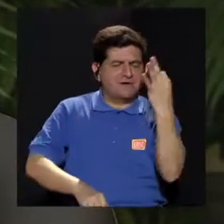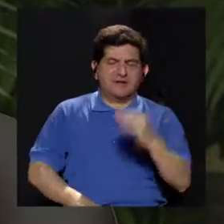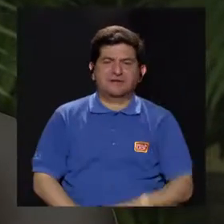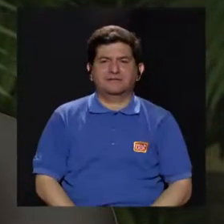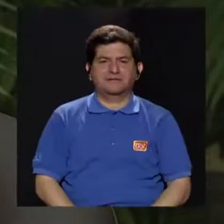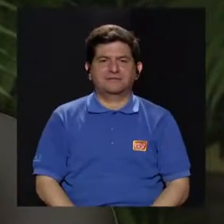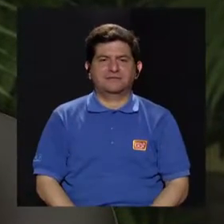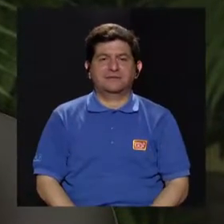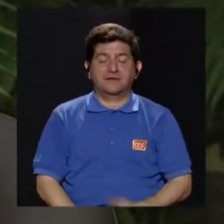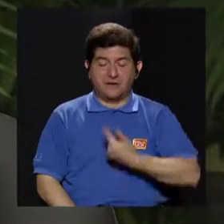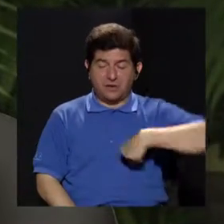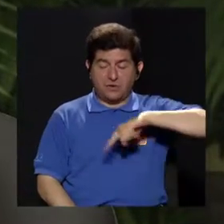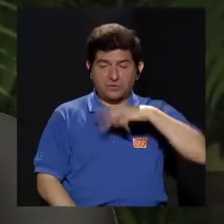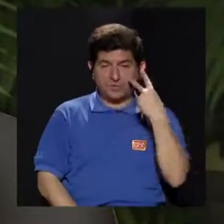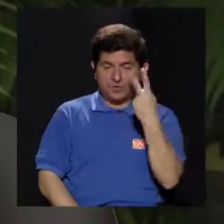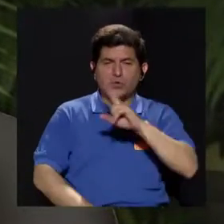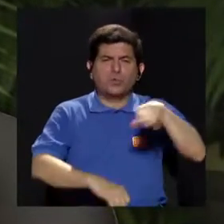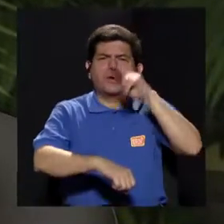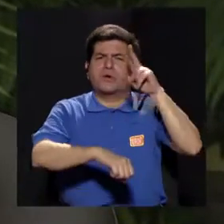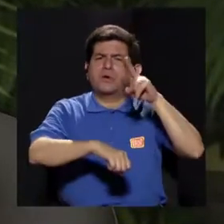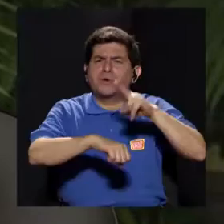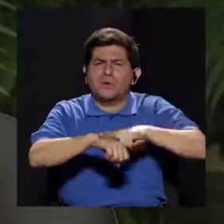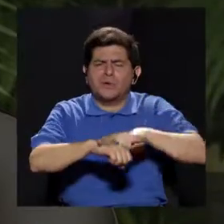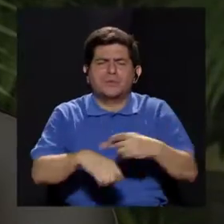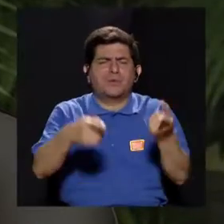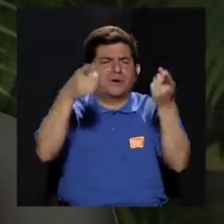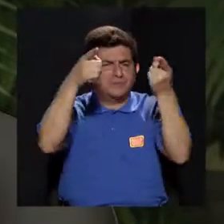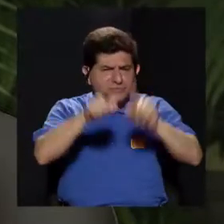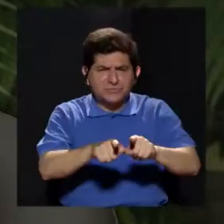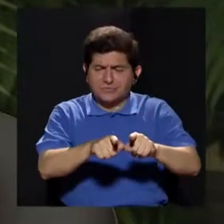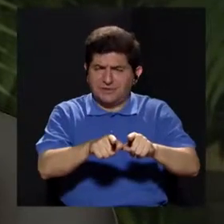La forma que hemos visto más frecuente,